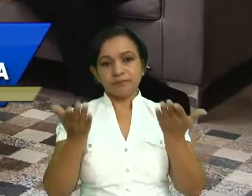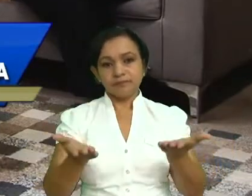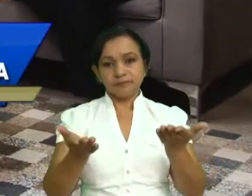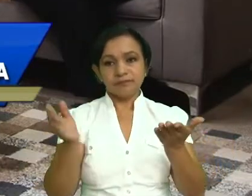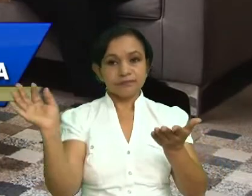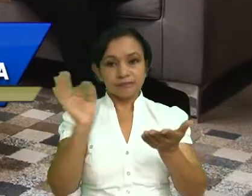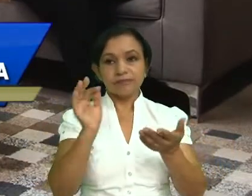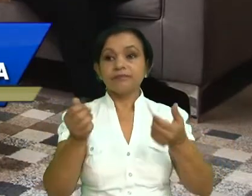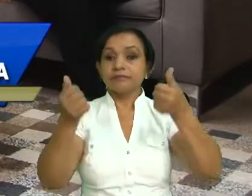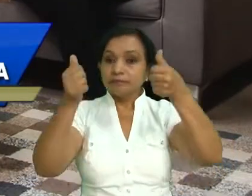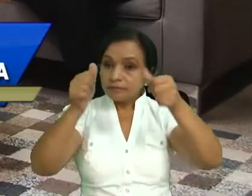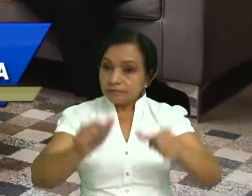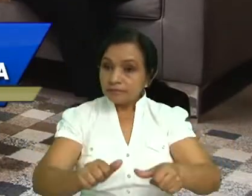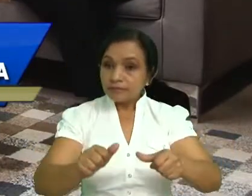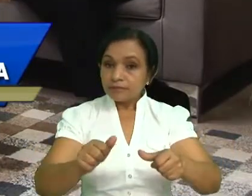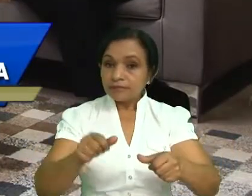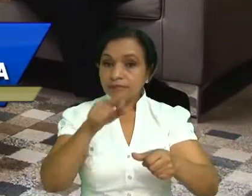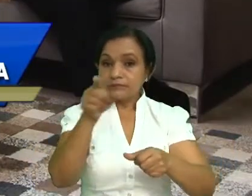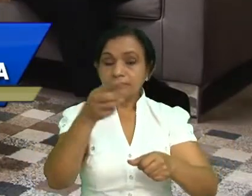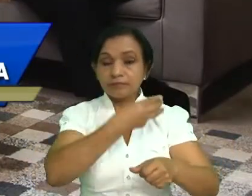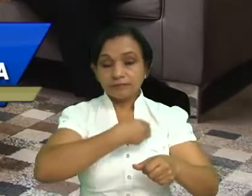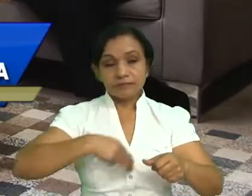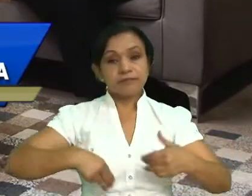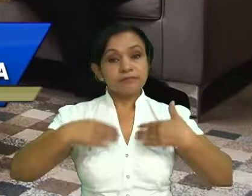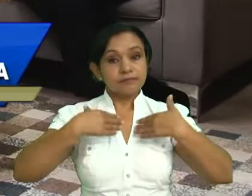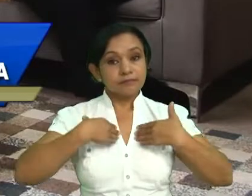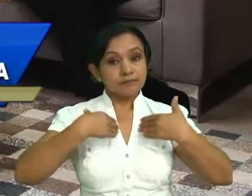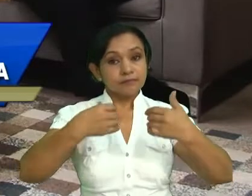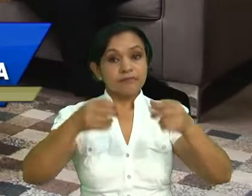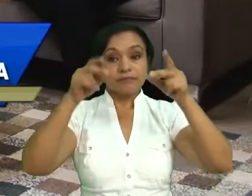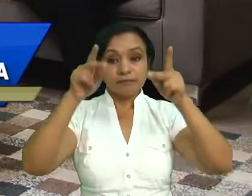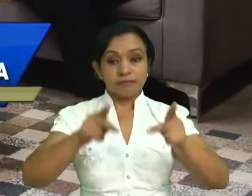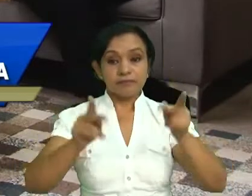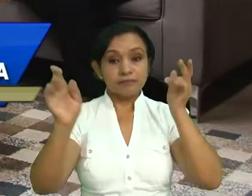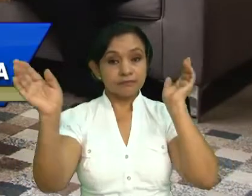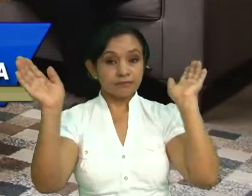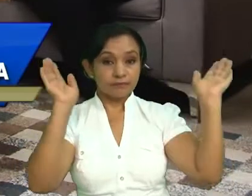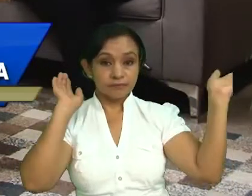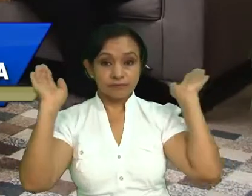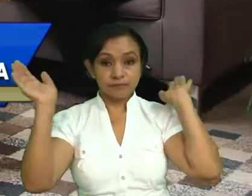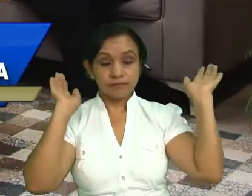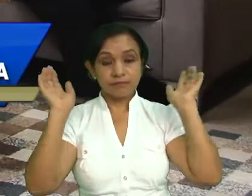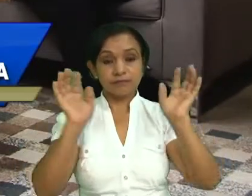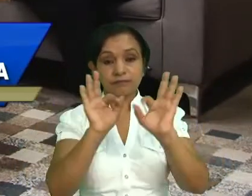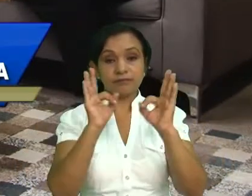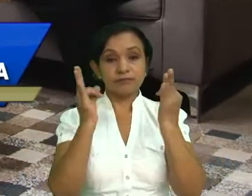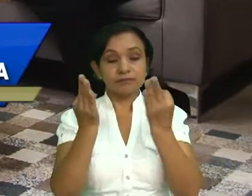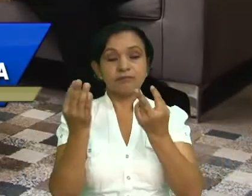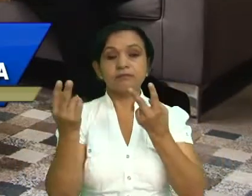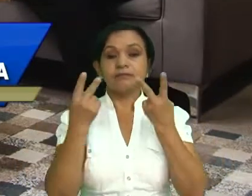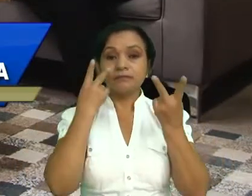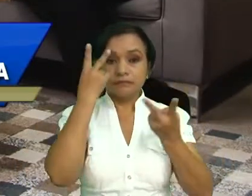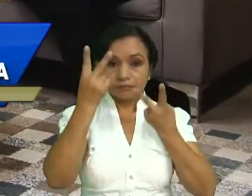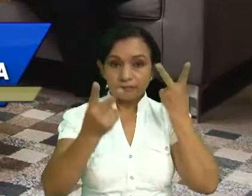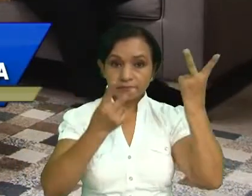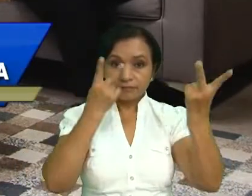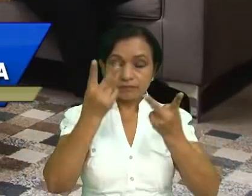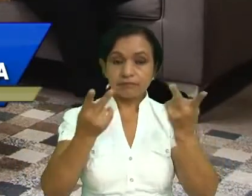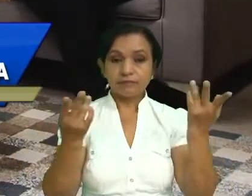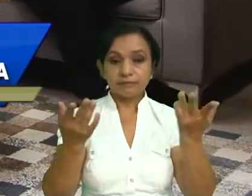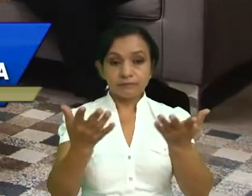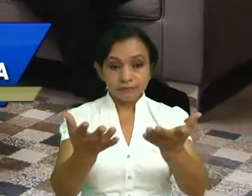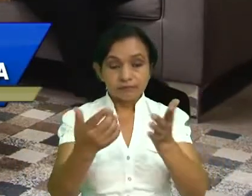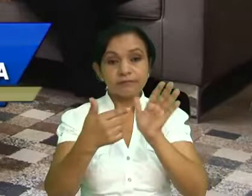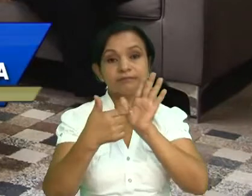las recomendaciones del Ministerio de Salud, los comerciantes y las familias que lo visitan están tomando las medidas. Y quiero mencionar